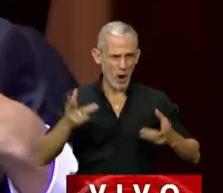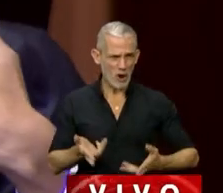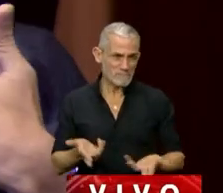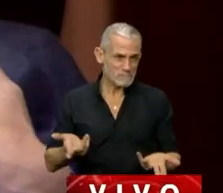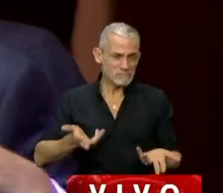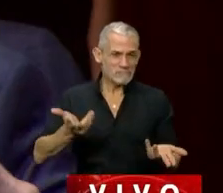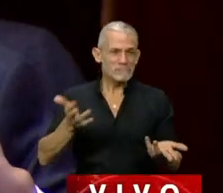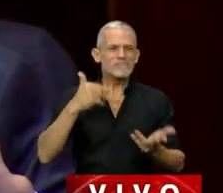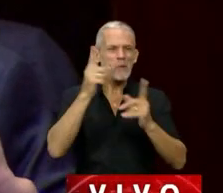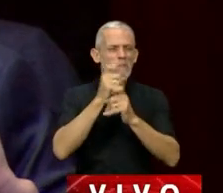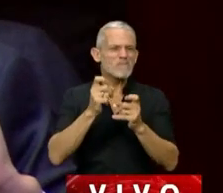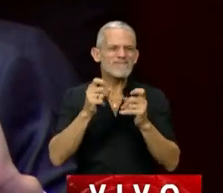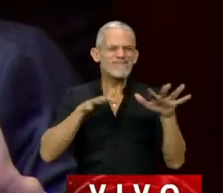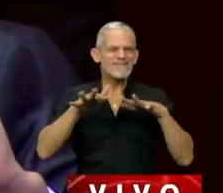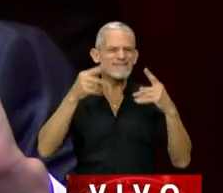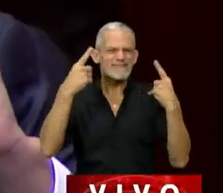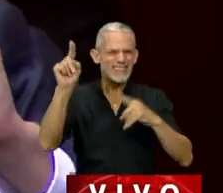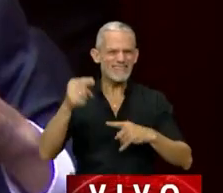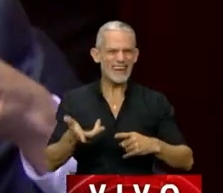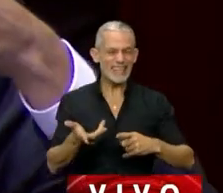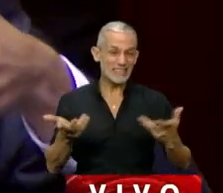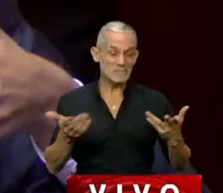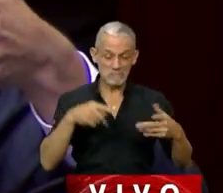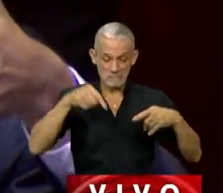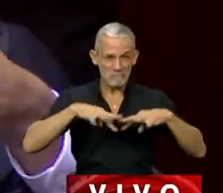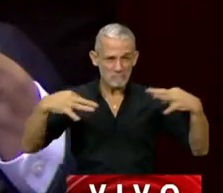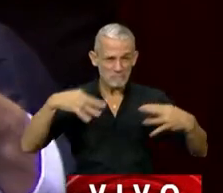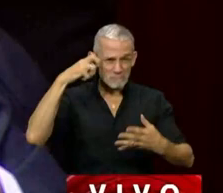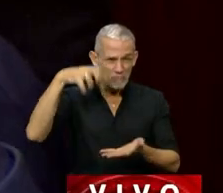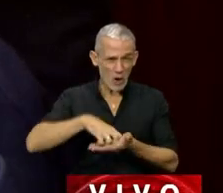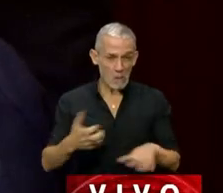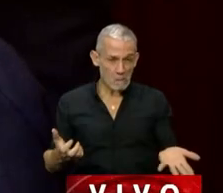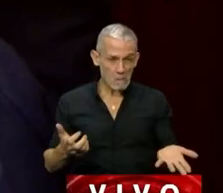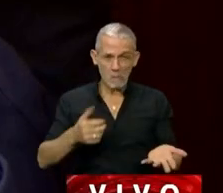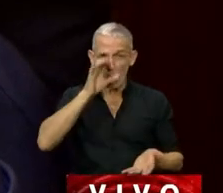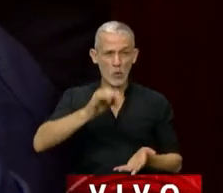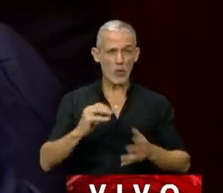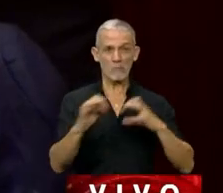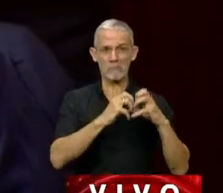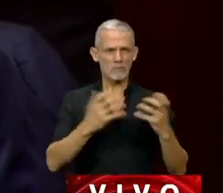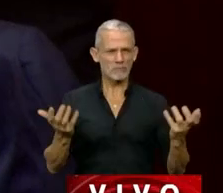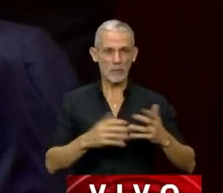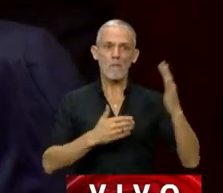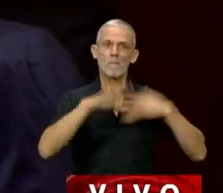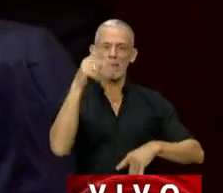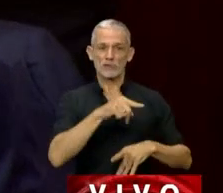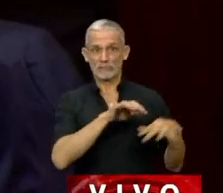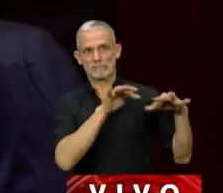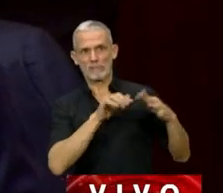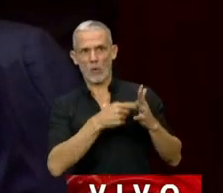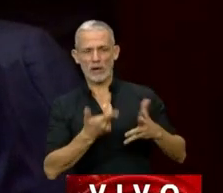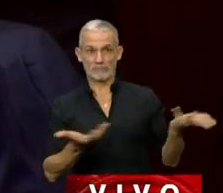tenemos problemáticas históricas que no las podemos poner nunca en la agenda. ¿Por qué? Bueno, hay una mayoría